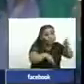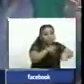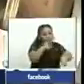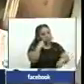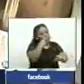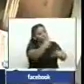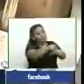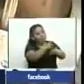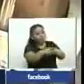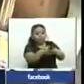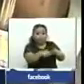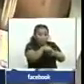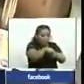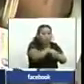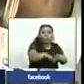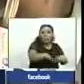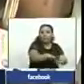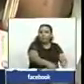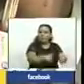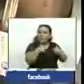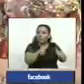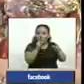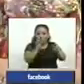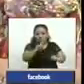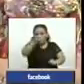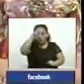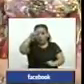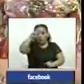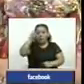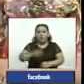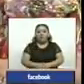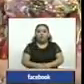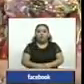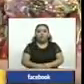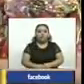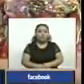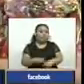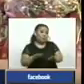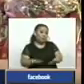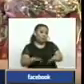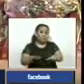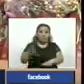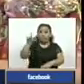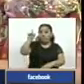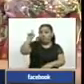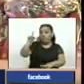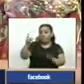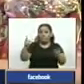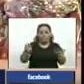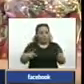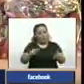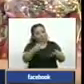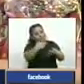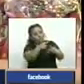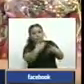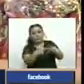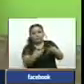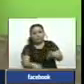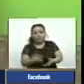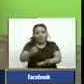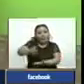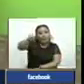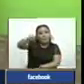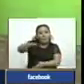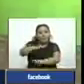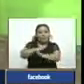tarea de verificar los puestos que cumplan con las normas para operar. El CAMS, gracias a Dios, está cumpliendo con eso, con los extintores al día,